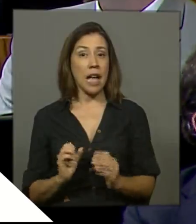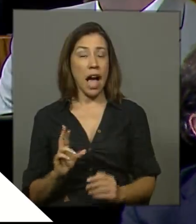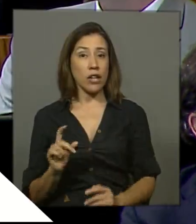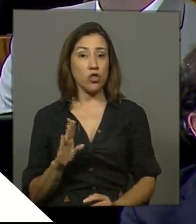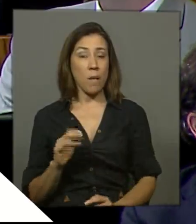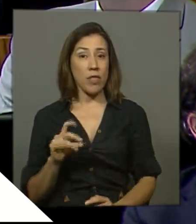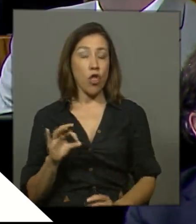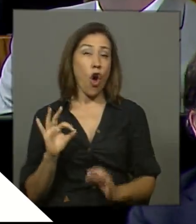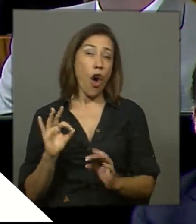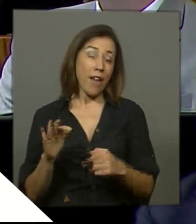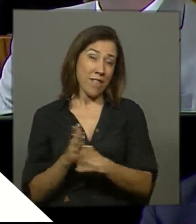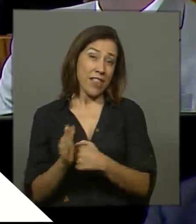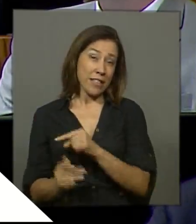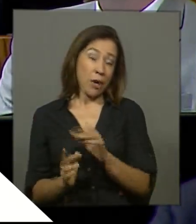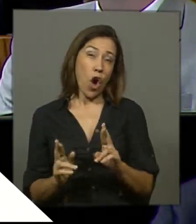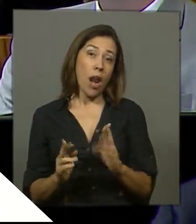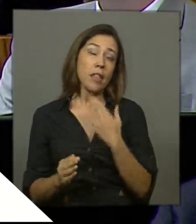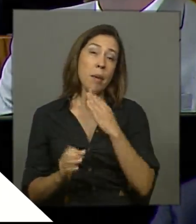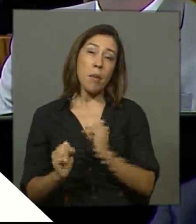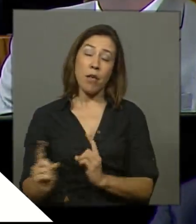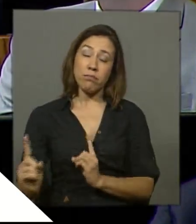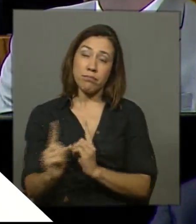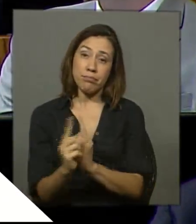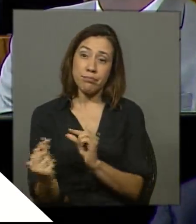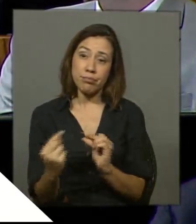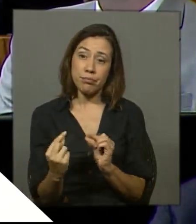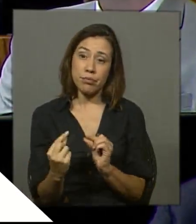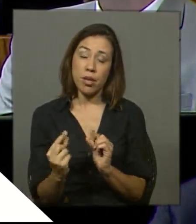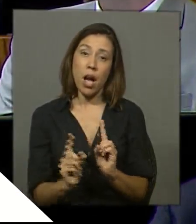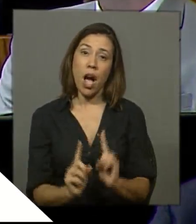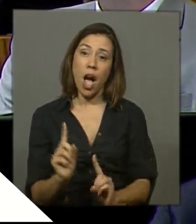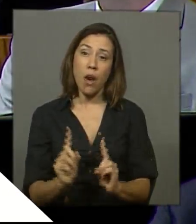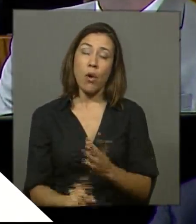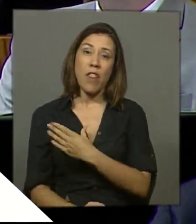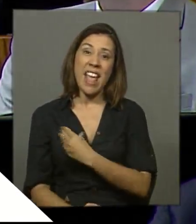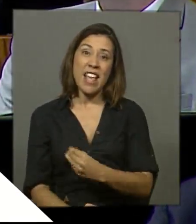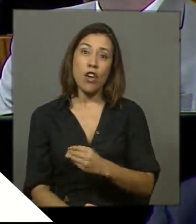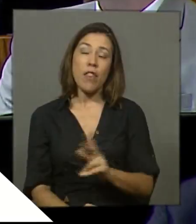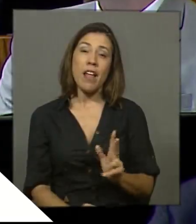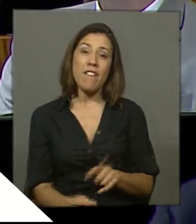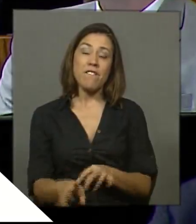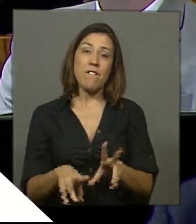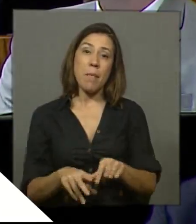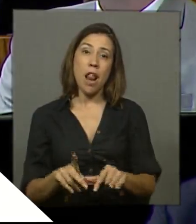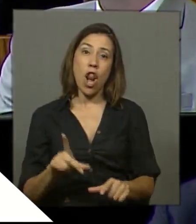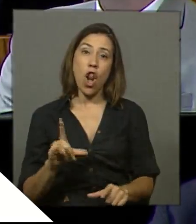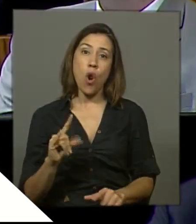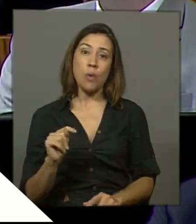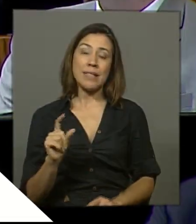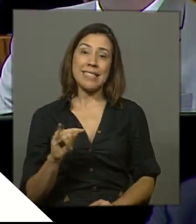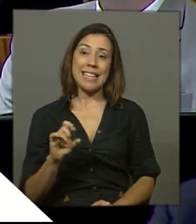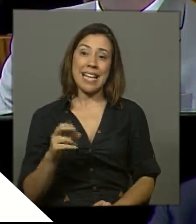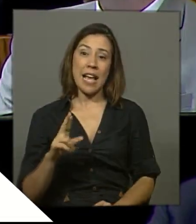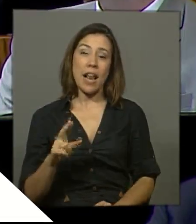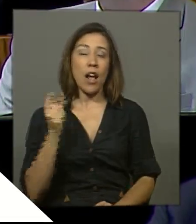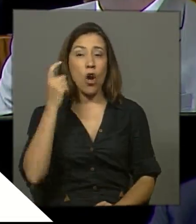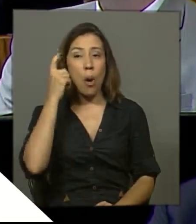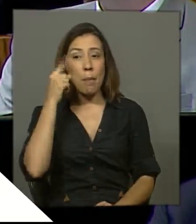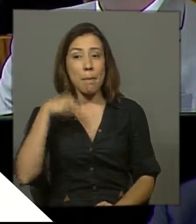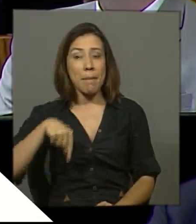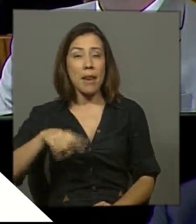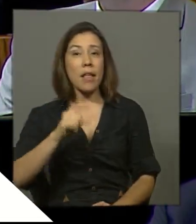fin de semana y ojalá que también se pueda reunir con alguno de los hijos de la familia linger y entender que son